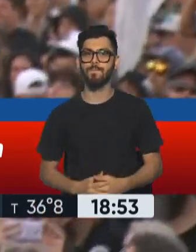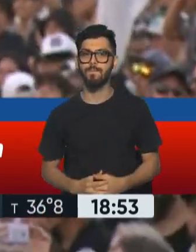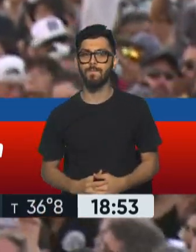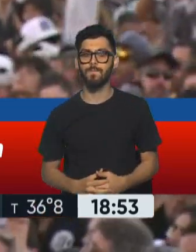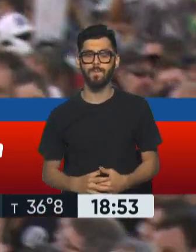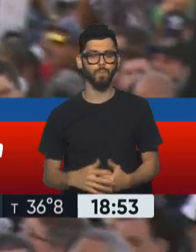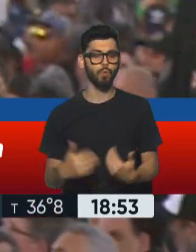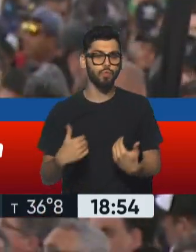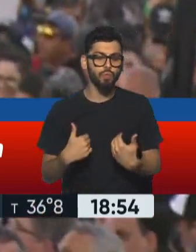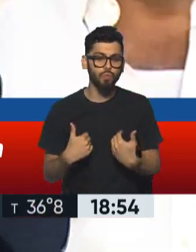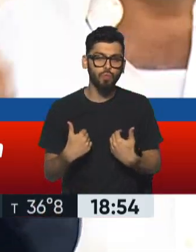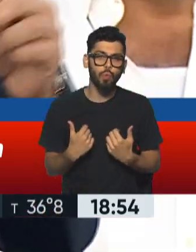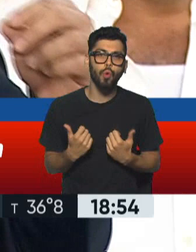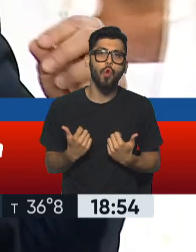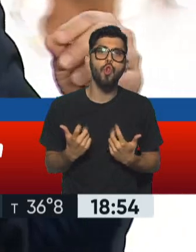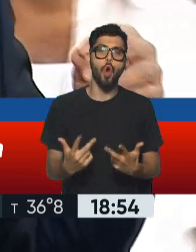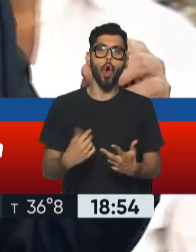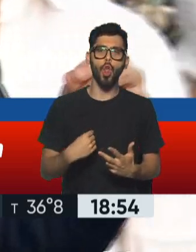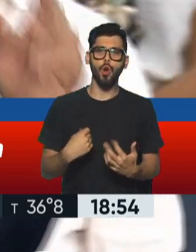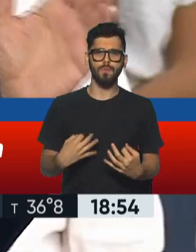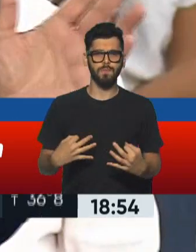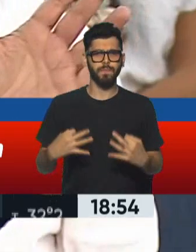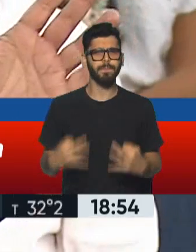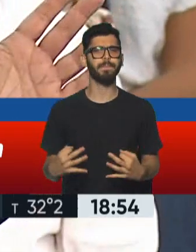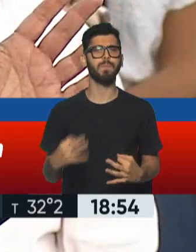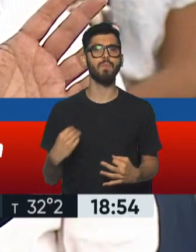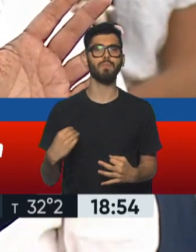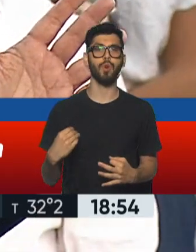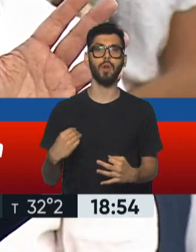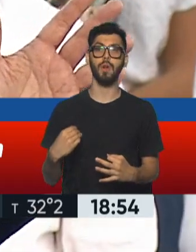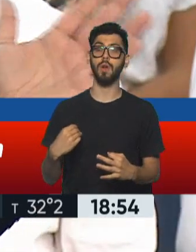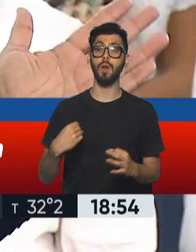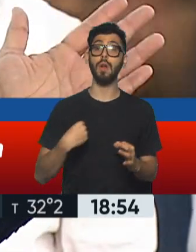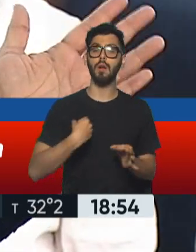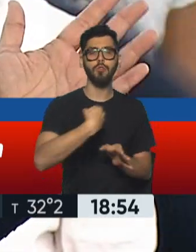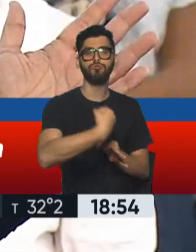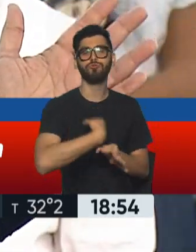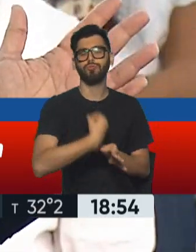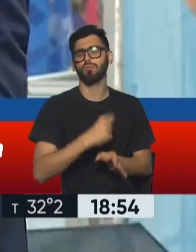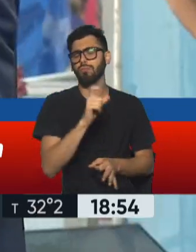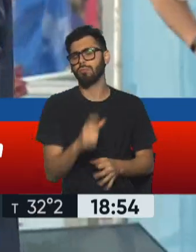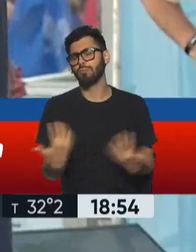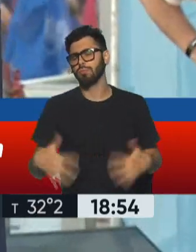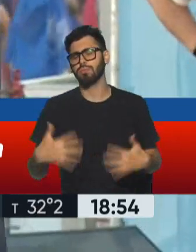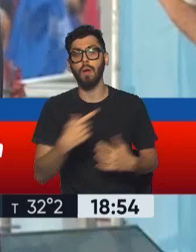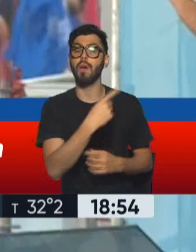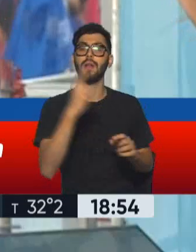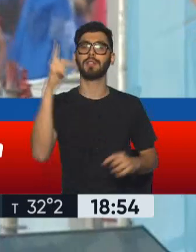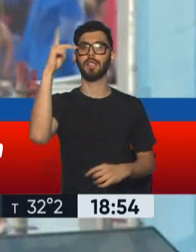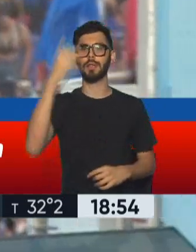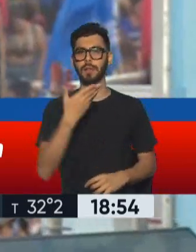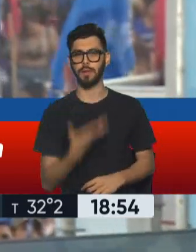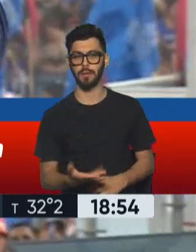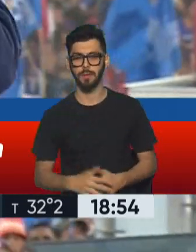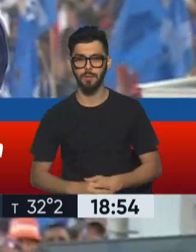lo digo con la convicción que lo digo, porque tuve un maestro extraordinario que se llamó Néstor Kirchner. Porque a su